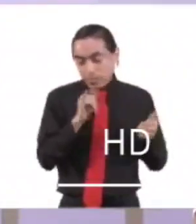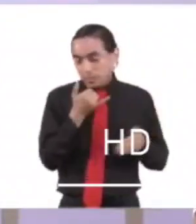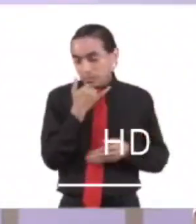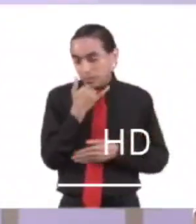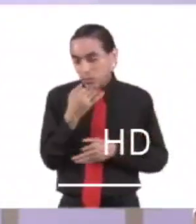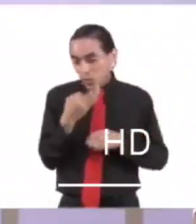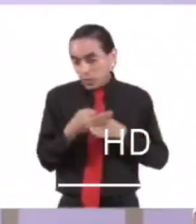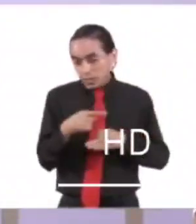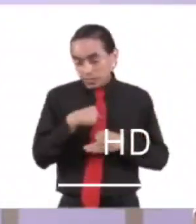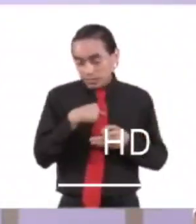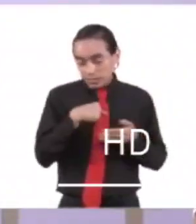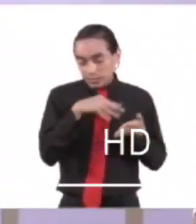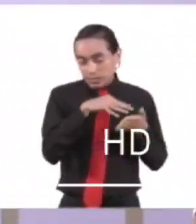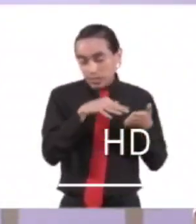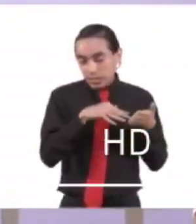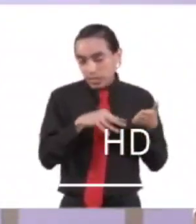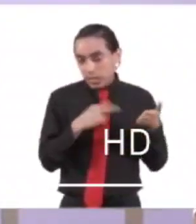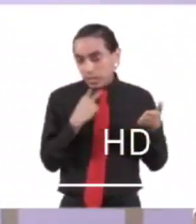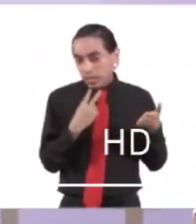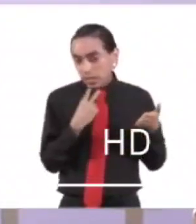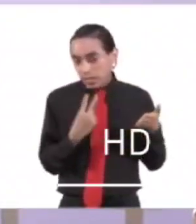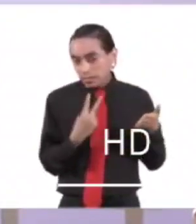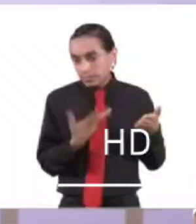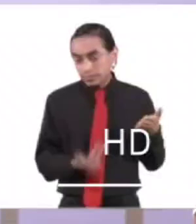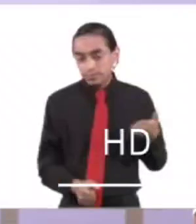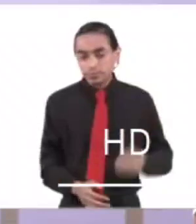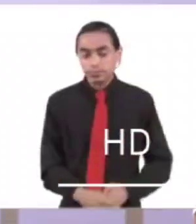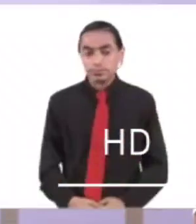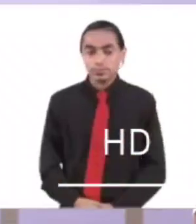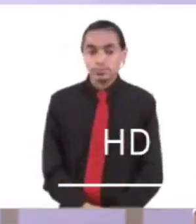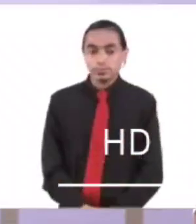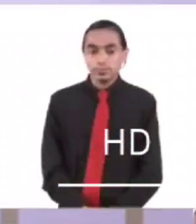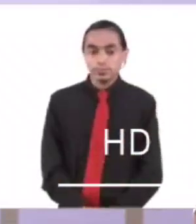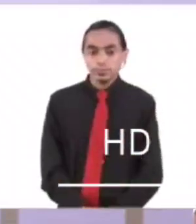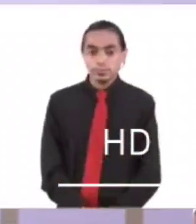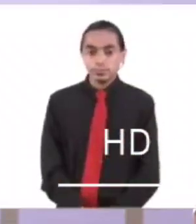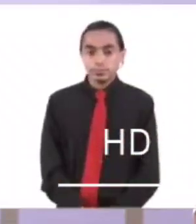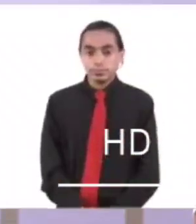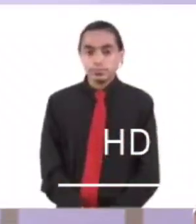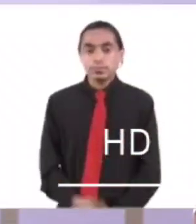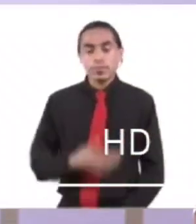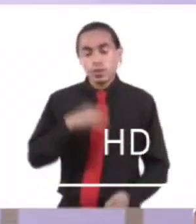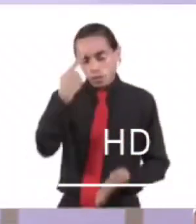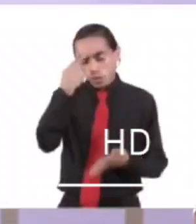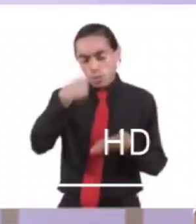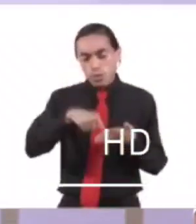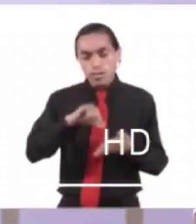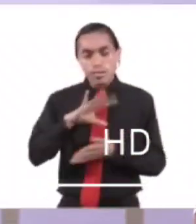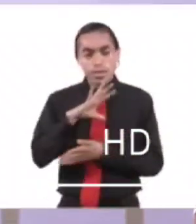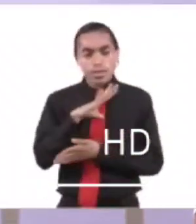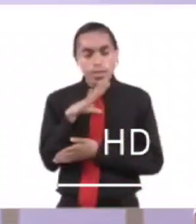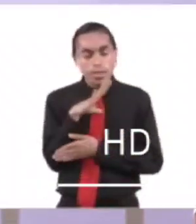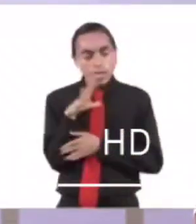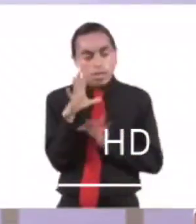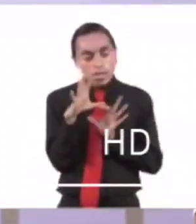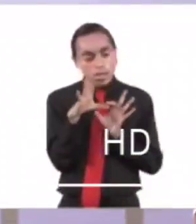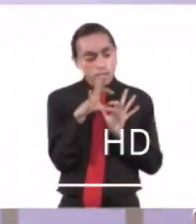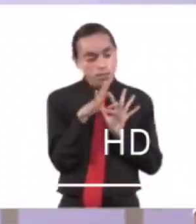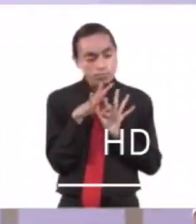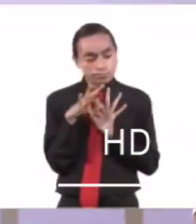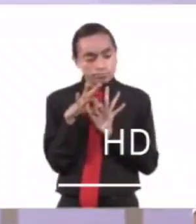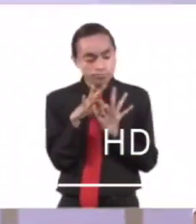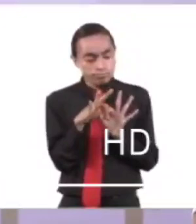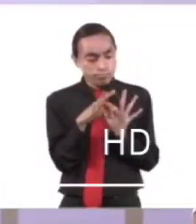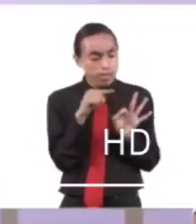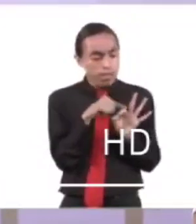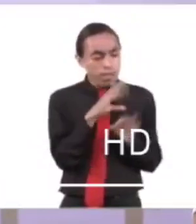perdonar, pero yo voy a leer unas palabras que les preparé. Yo creo que existe una relación simbiótica entre